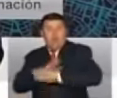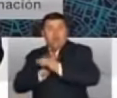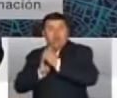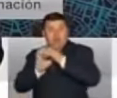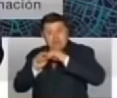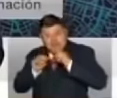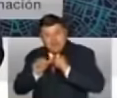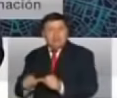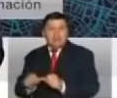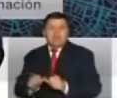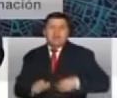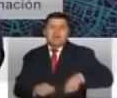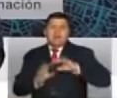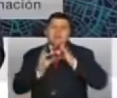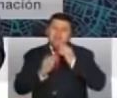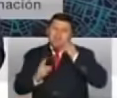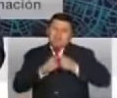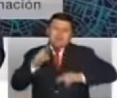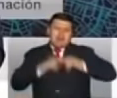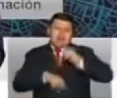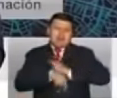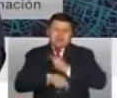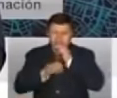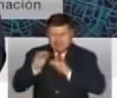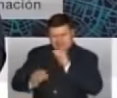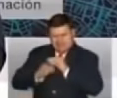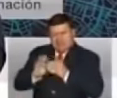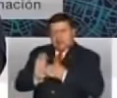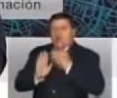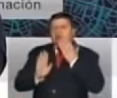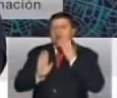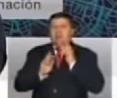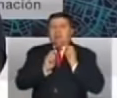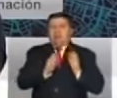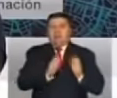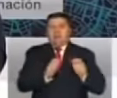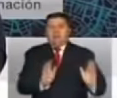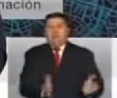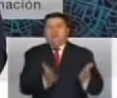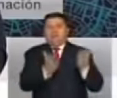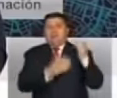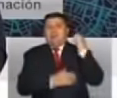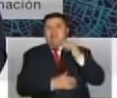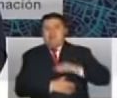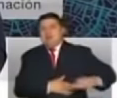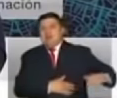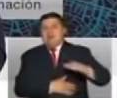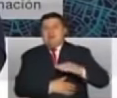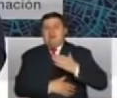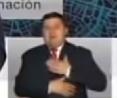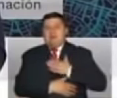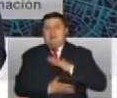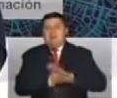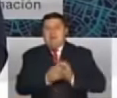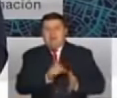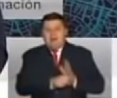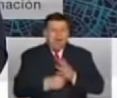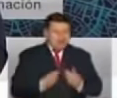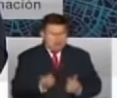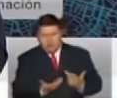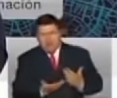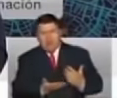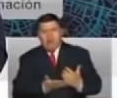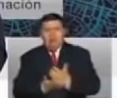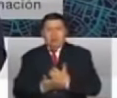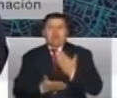a las familias vulnerables, porque se ha construido en un tiempo récord para beneficiar a muchísimos hogares para que puedan transitar por la pandemia